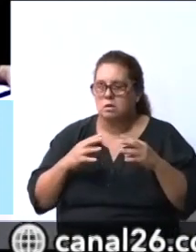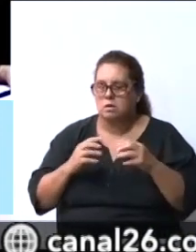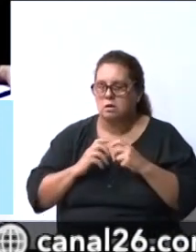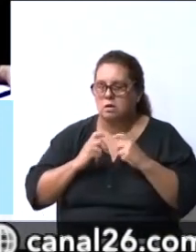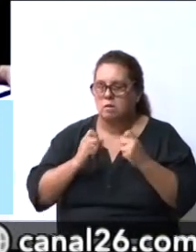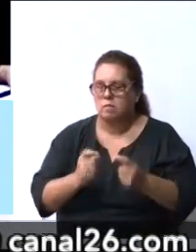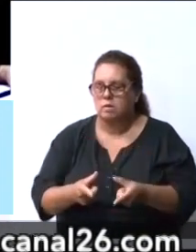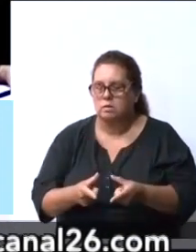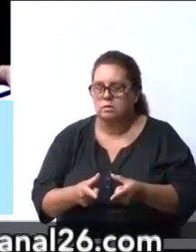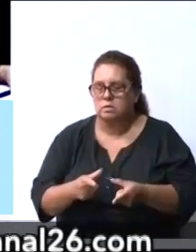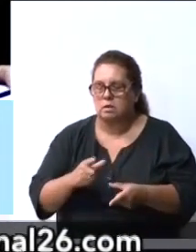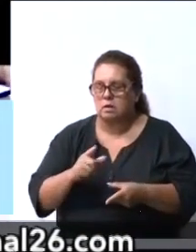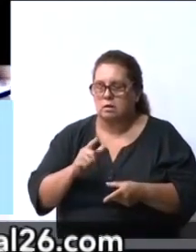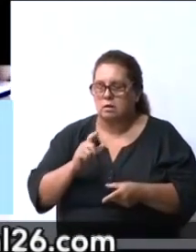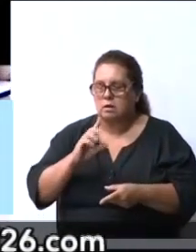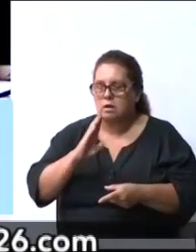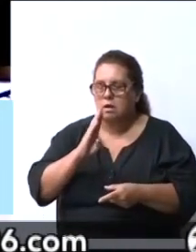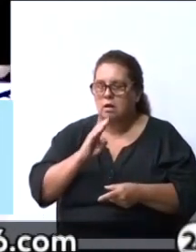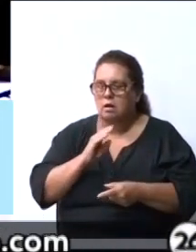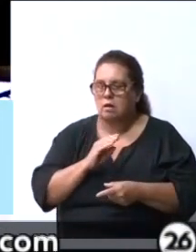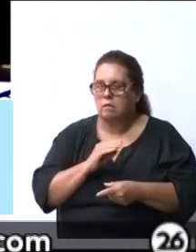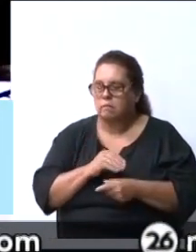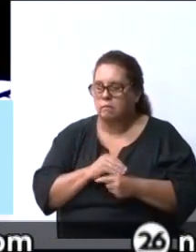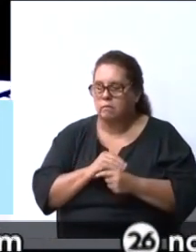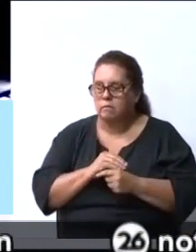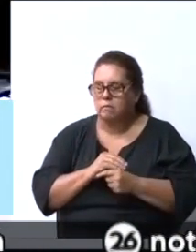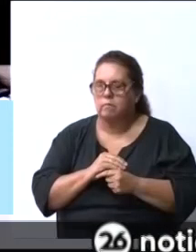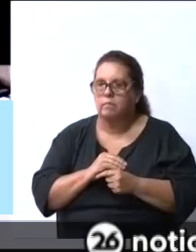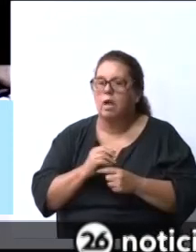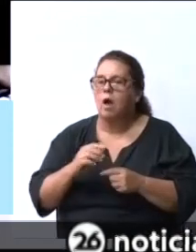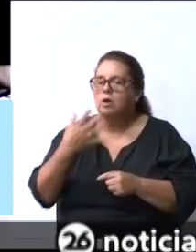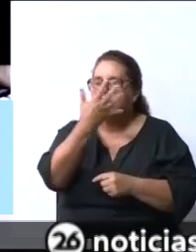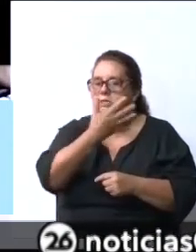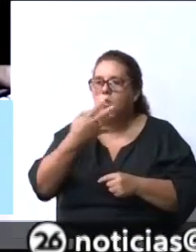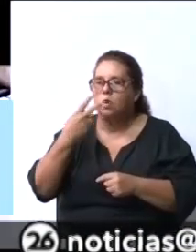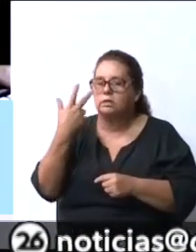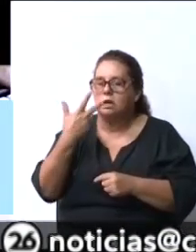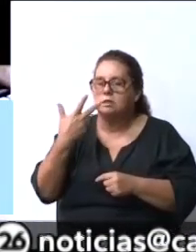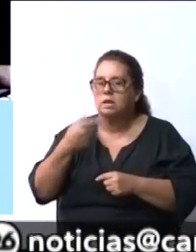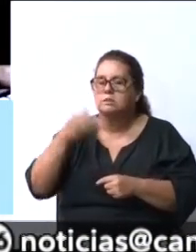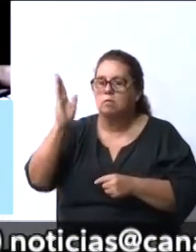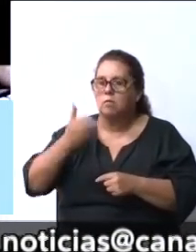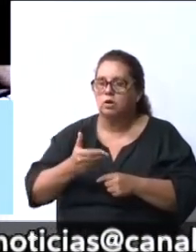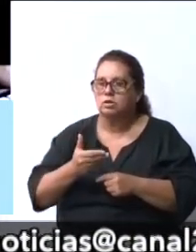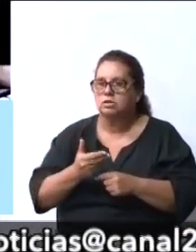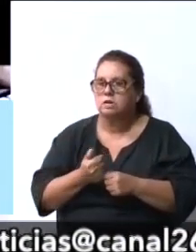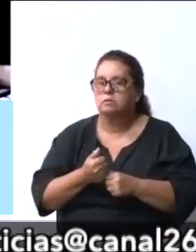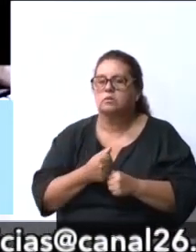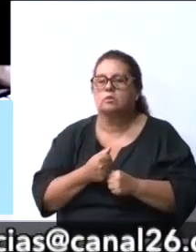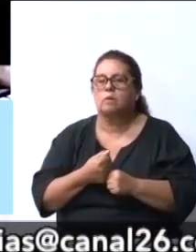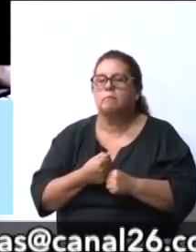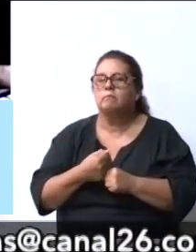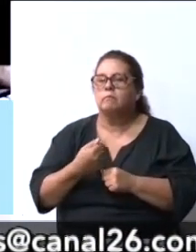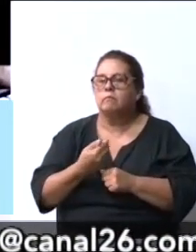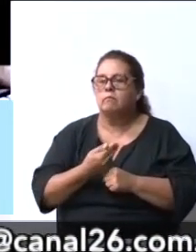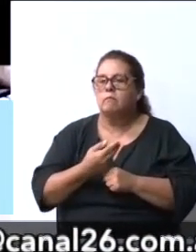ambiciosas, como reducir el 53% de nuestras emisiones de gases de efecto invernadero para